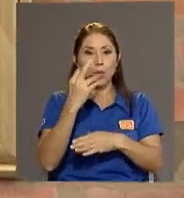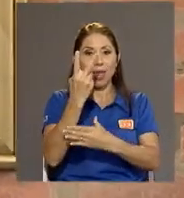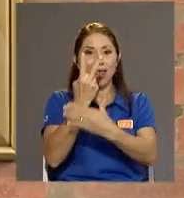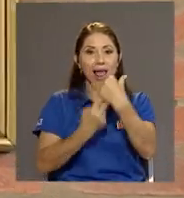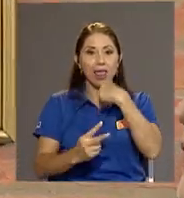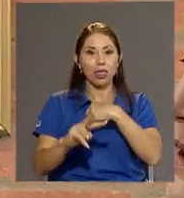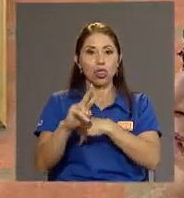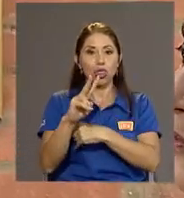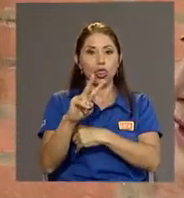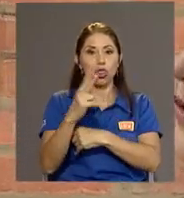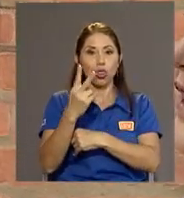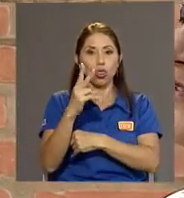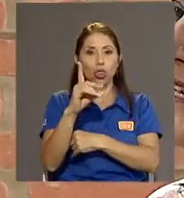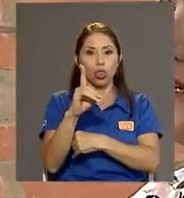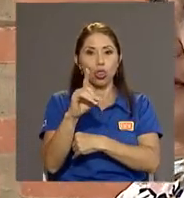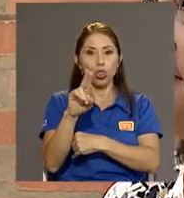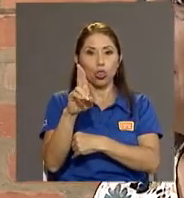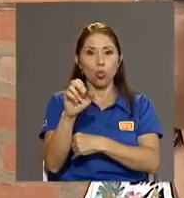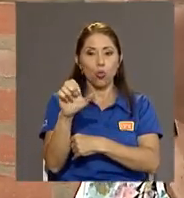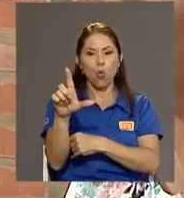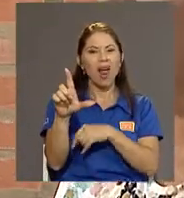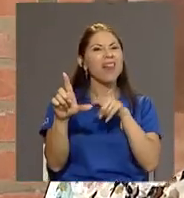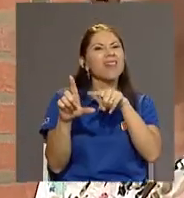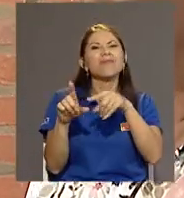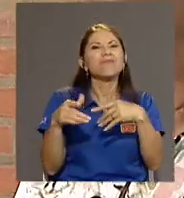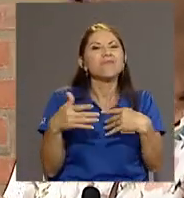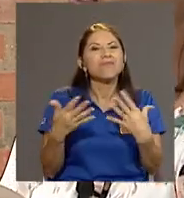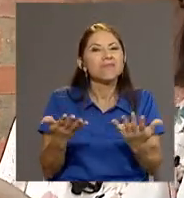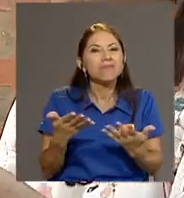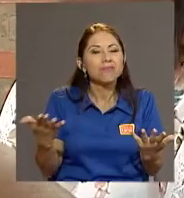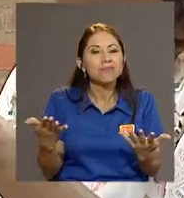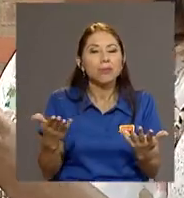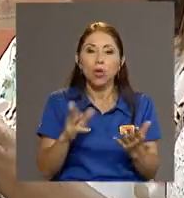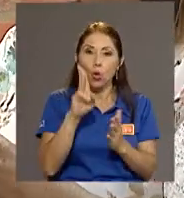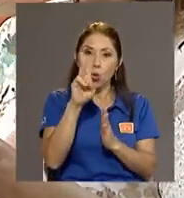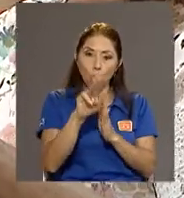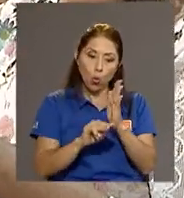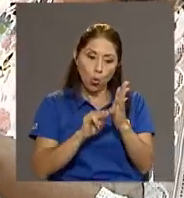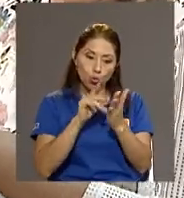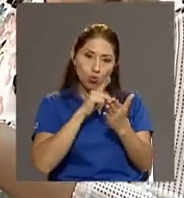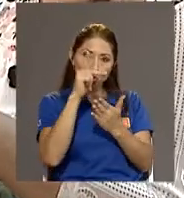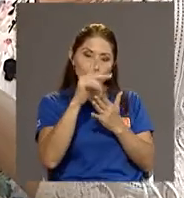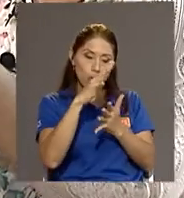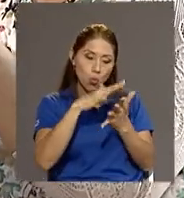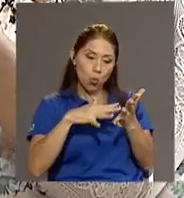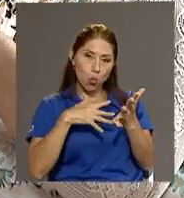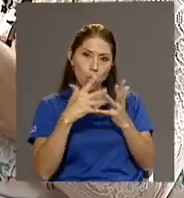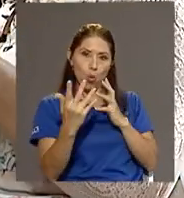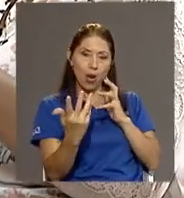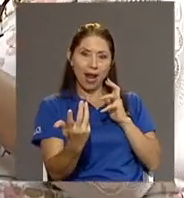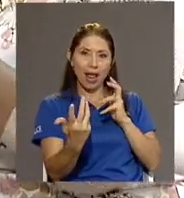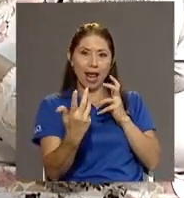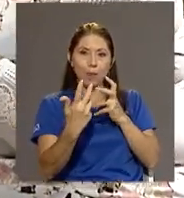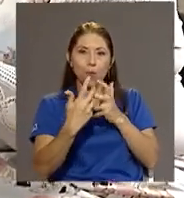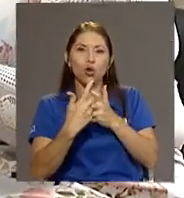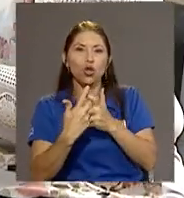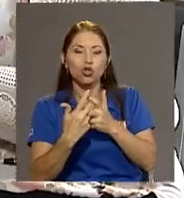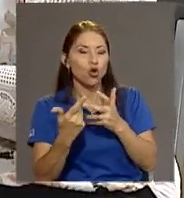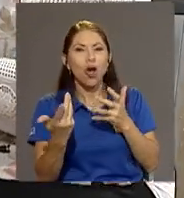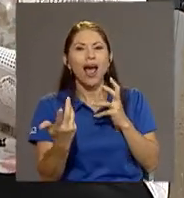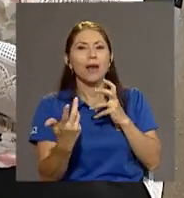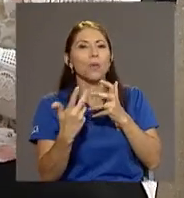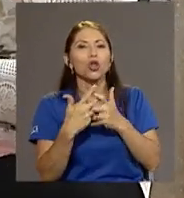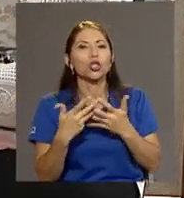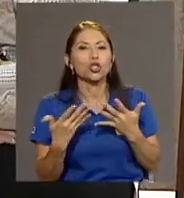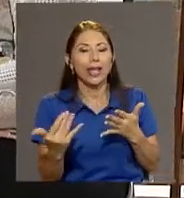¿Qué es modalidad dual? Bueno, en realidad es un currículum completamente armonioso entre lo que es la práctica